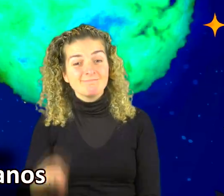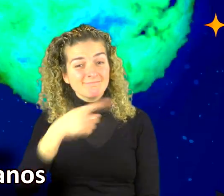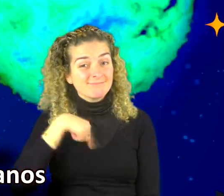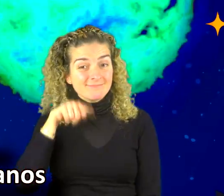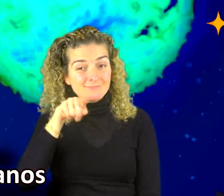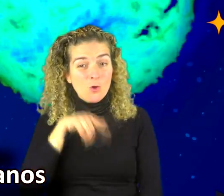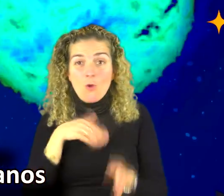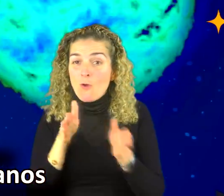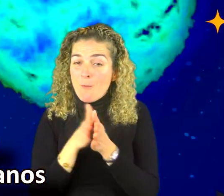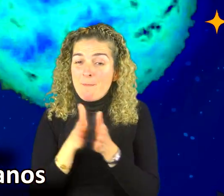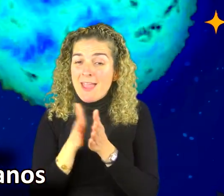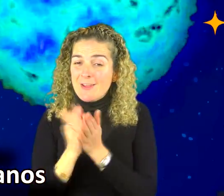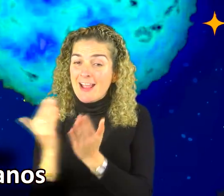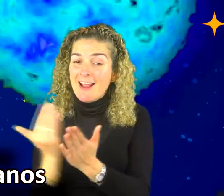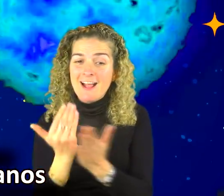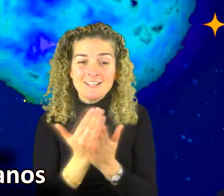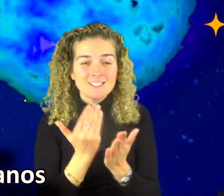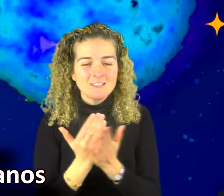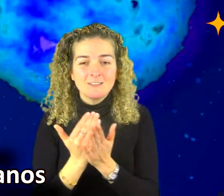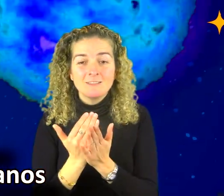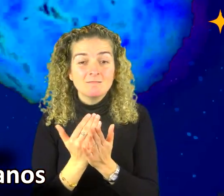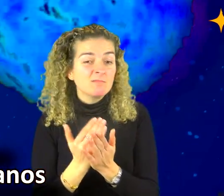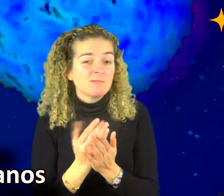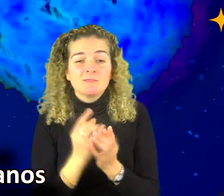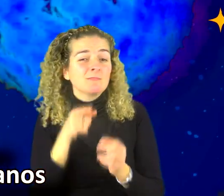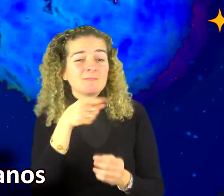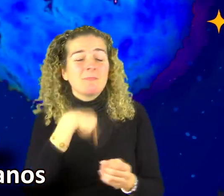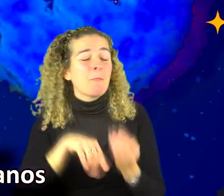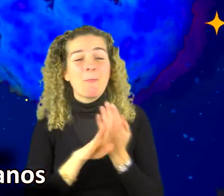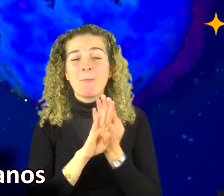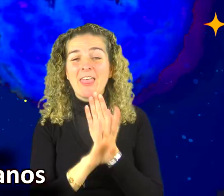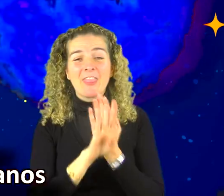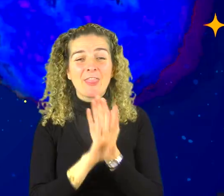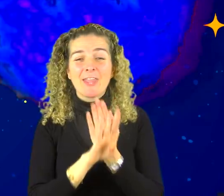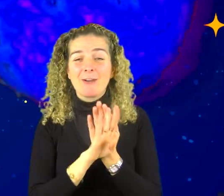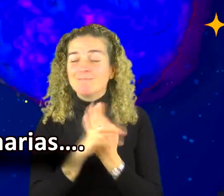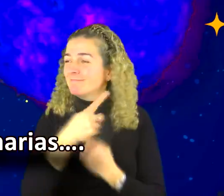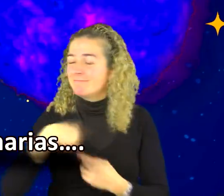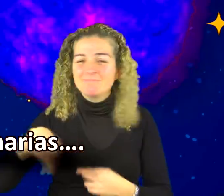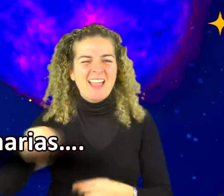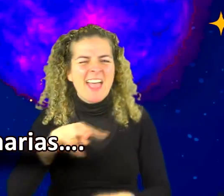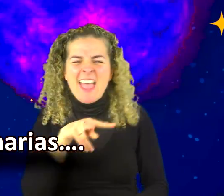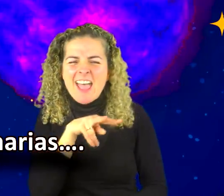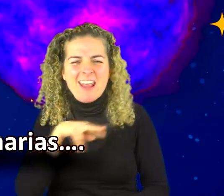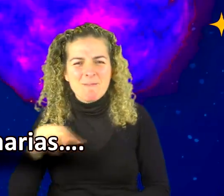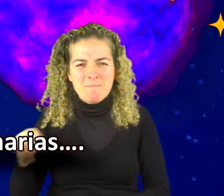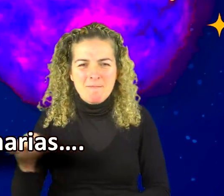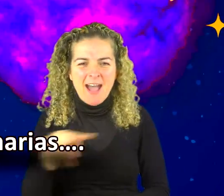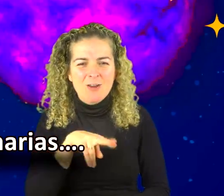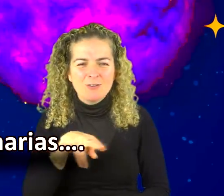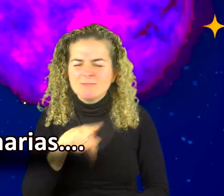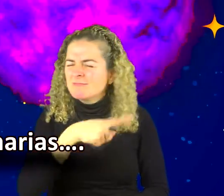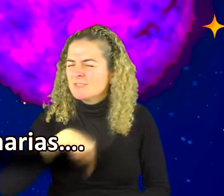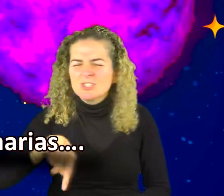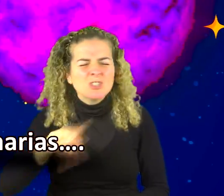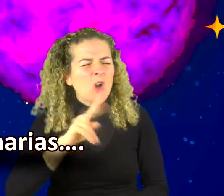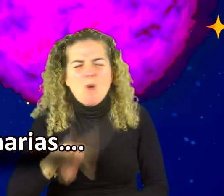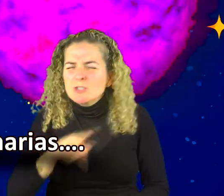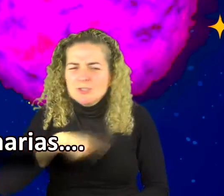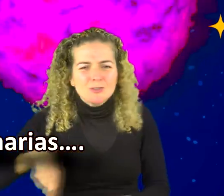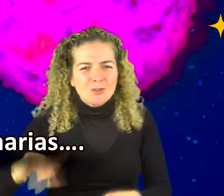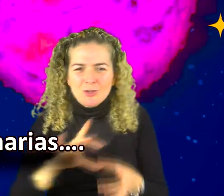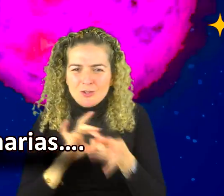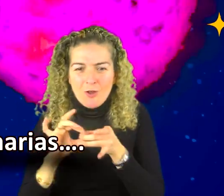tus compañeros de clase, tus vecinos, tus amigos, tus hermanos. Todos tenemos cualidades extraordinarias,